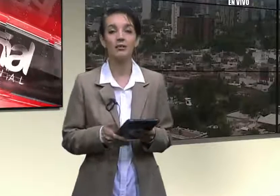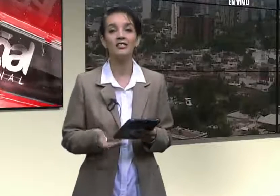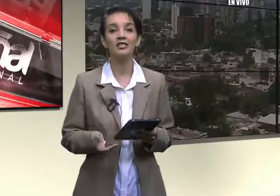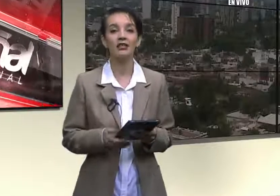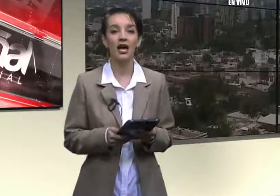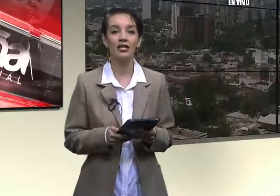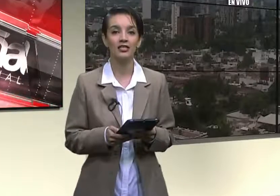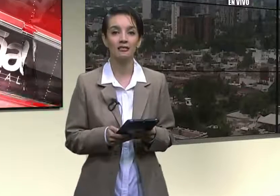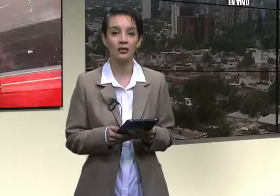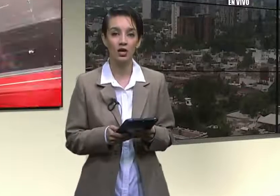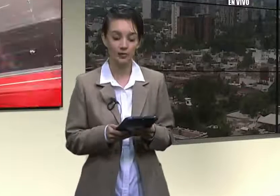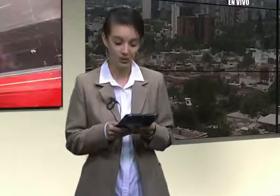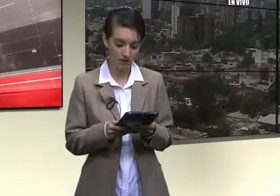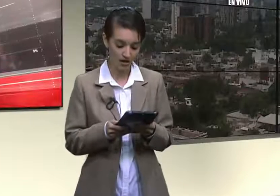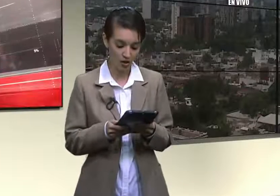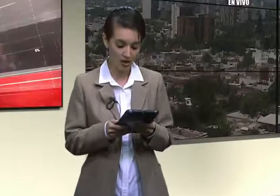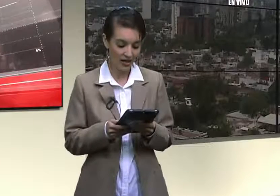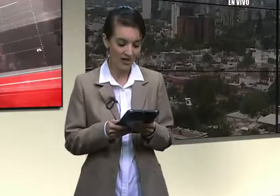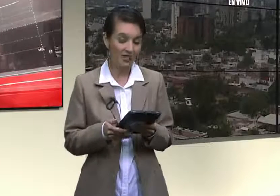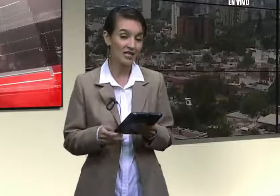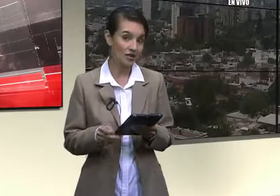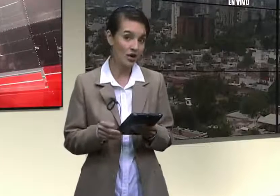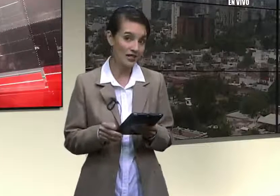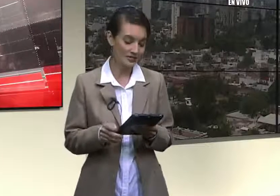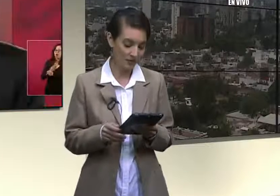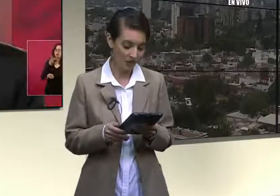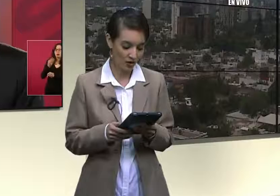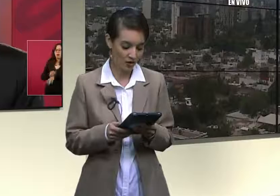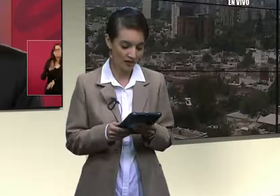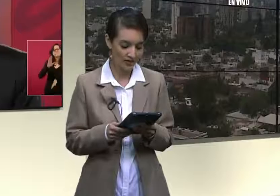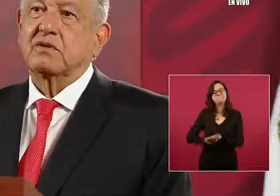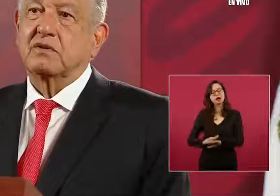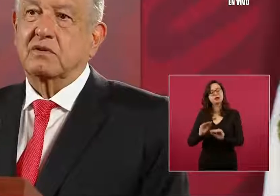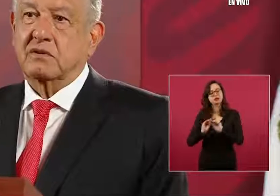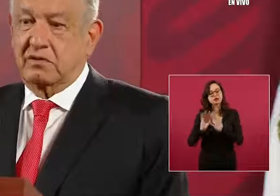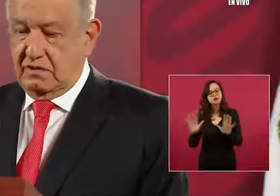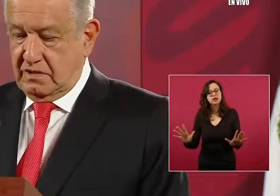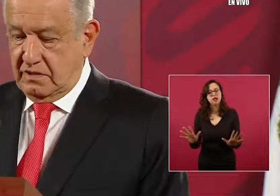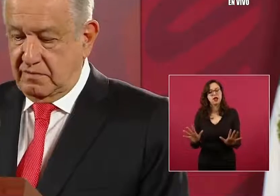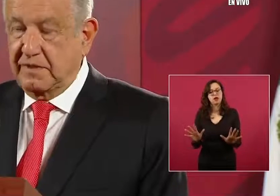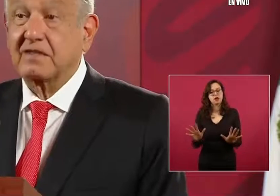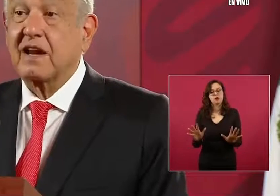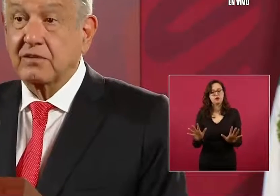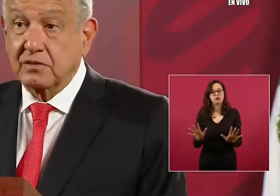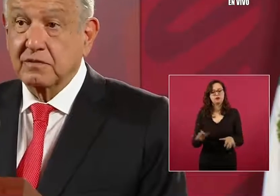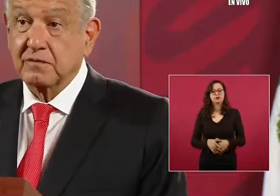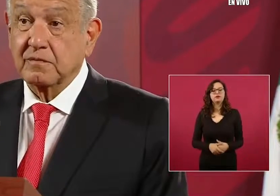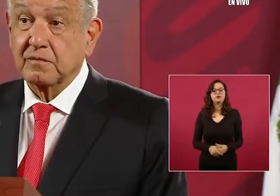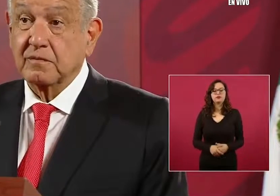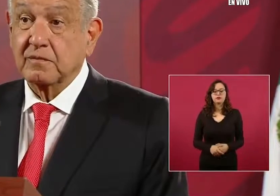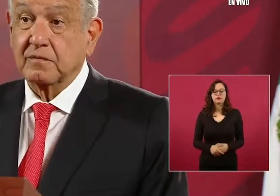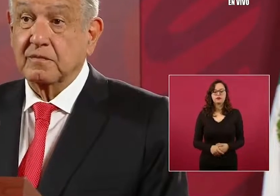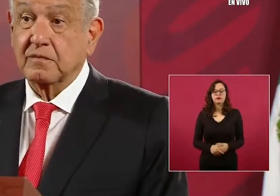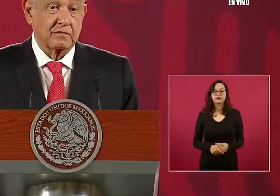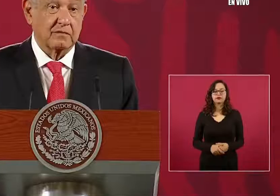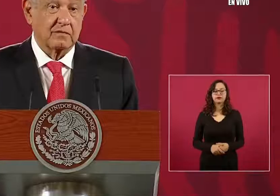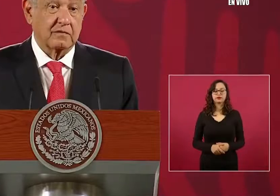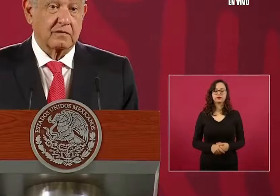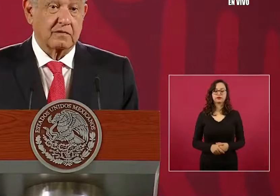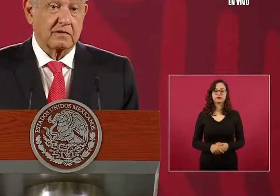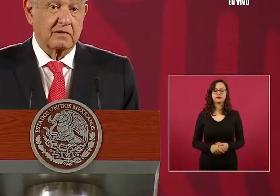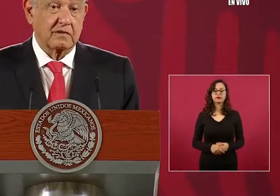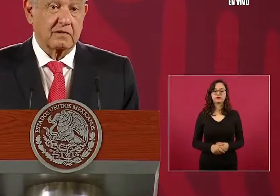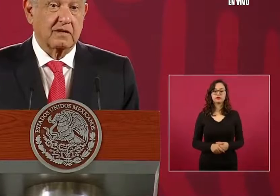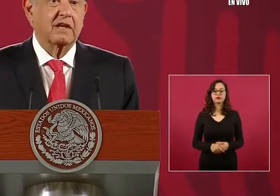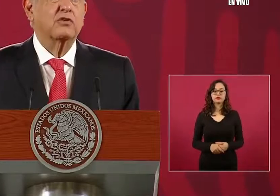Y el presidente Andrés Manuel López Obrador rechazó este miércoles que los 500 médicos especialistas cubanos que han comenzado